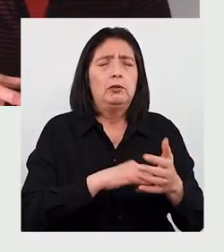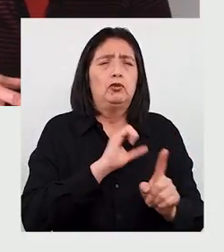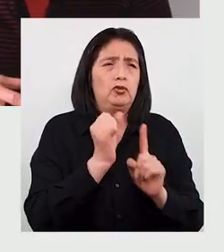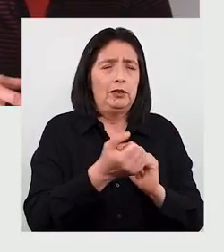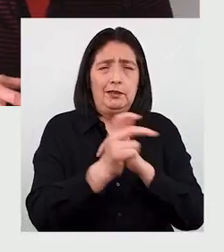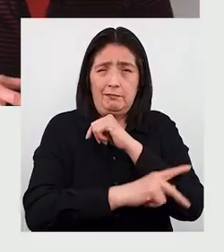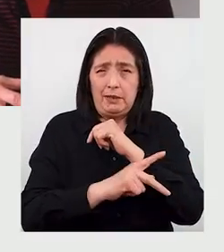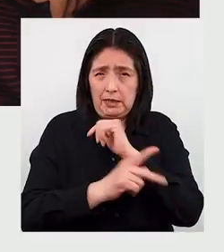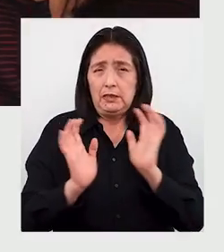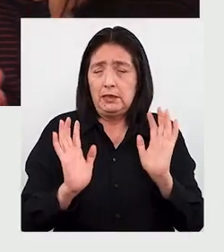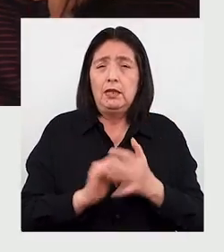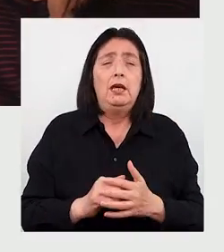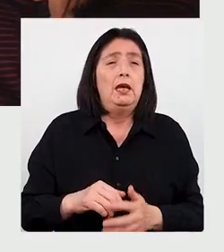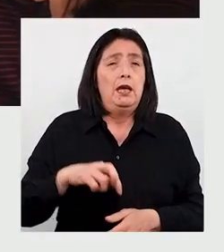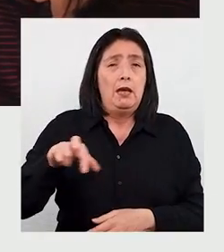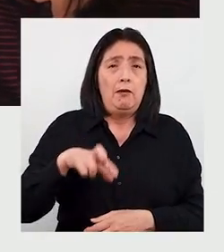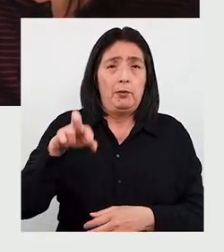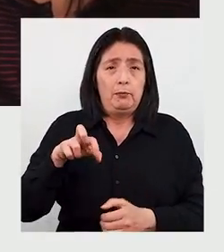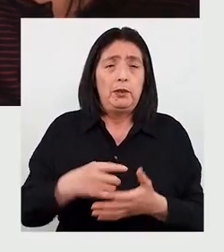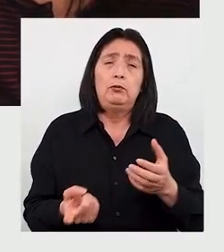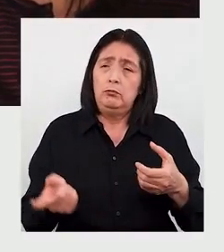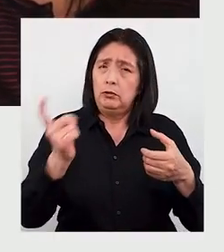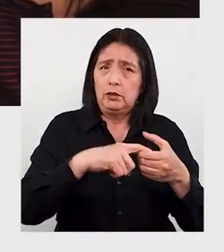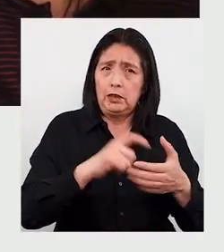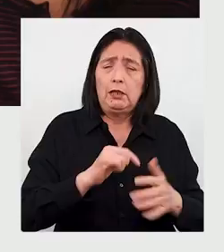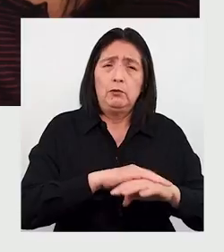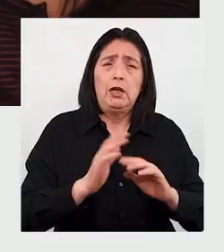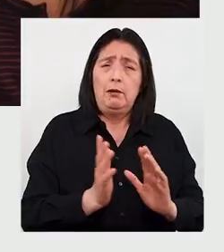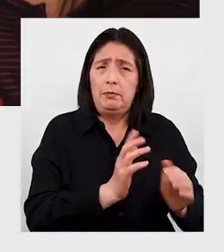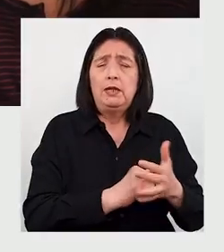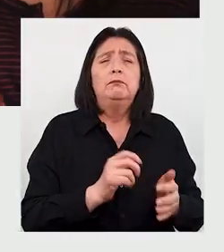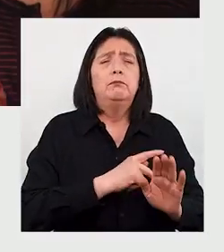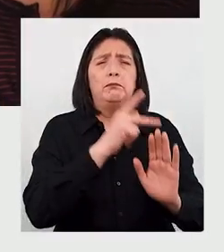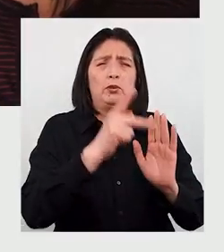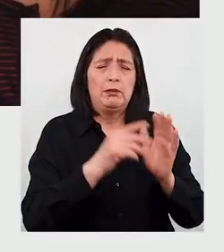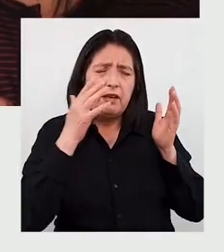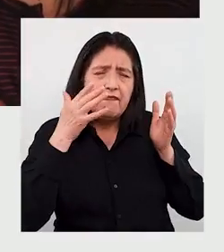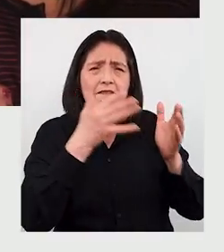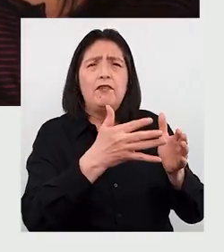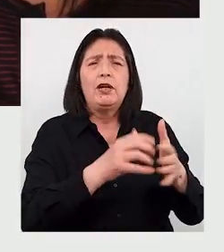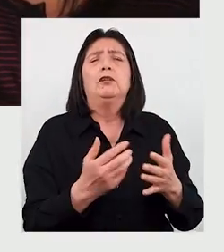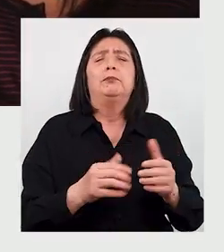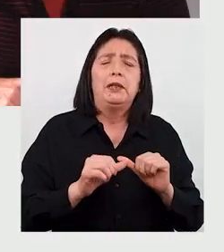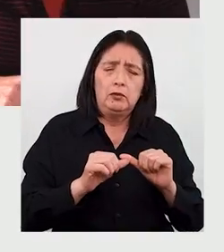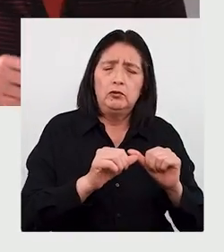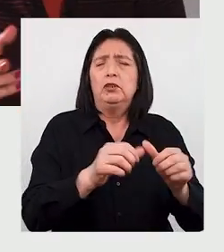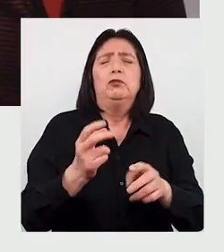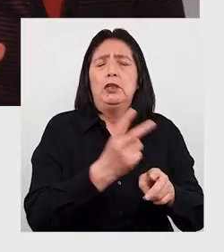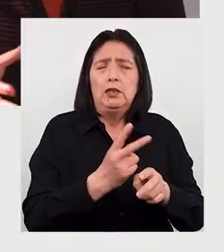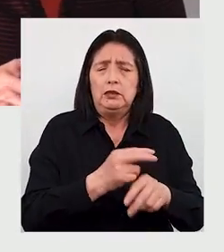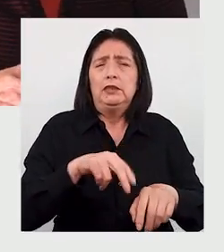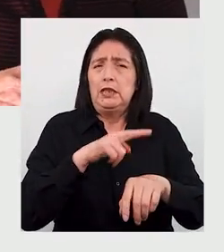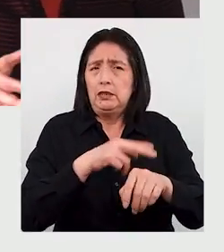social del país. En PromPerú, integramos a nuestros planes operativos programas enfocados a la sostenibilidad.